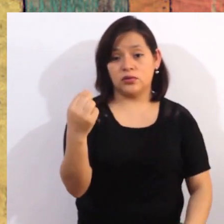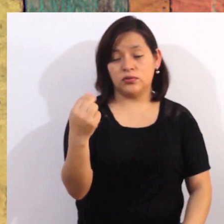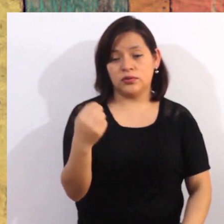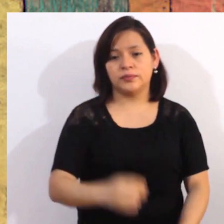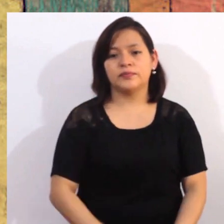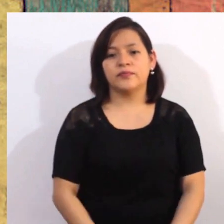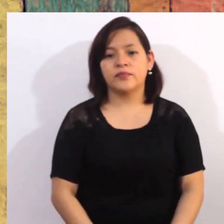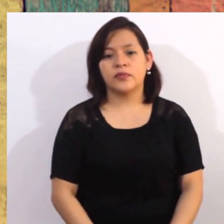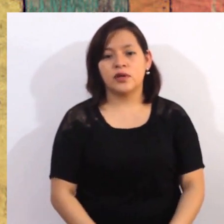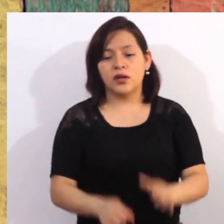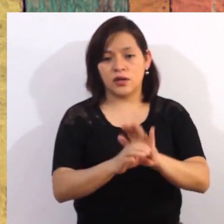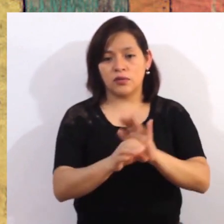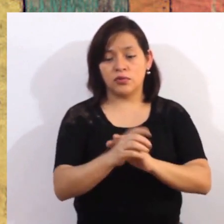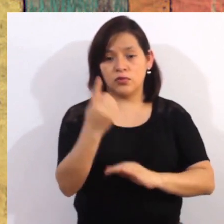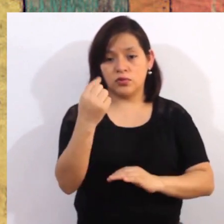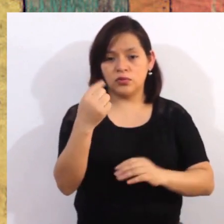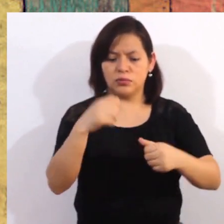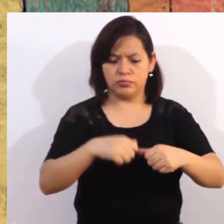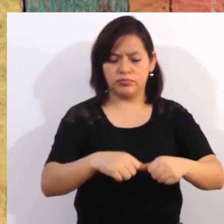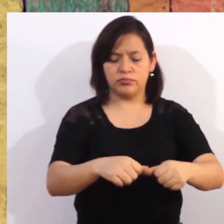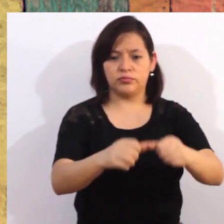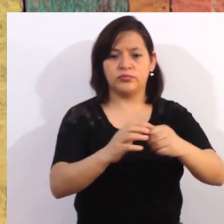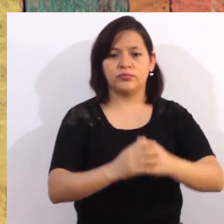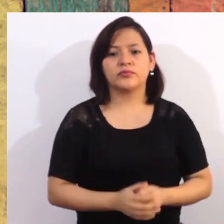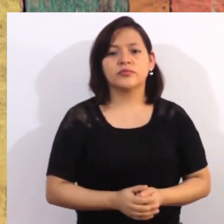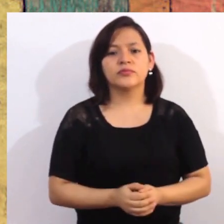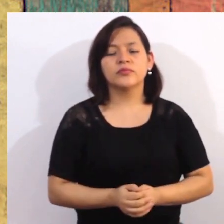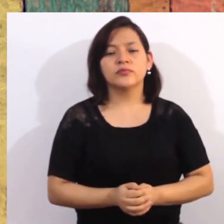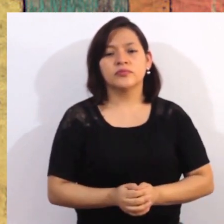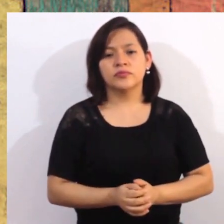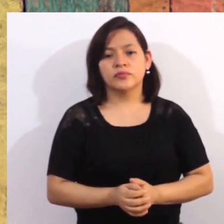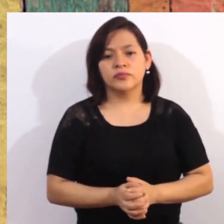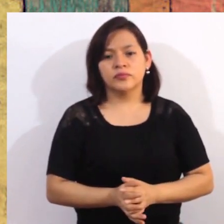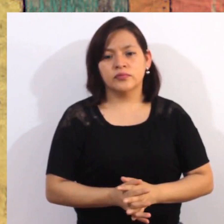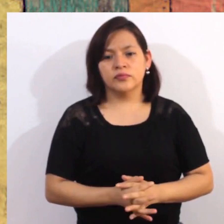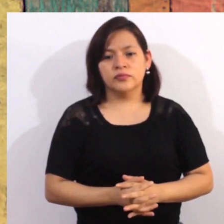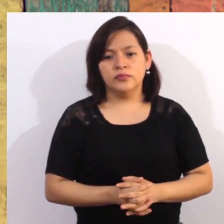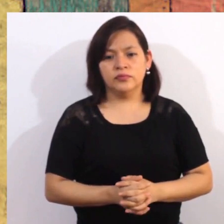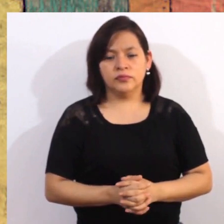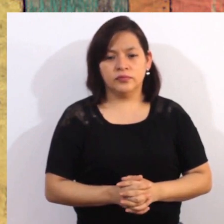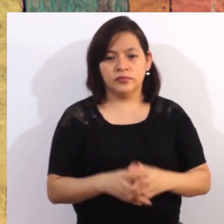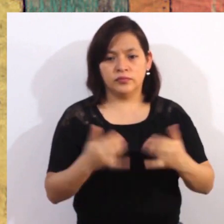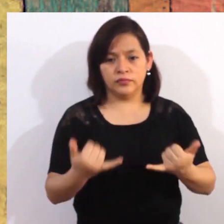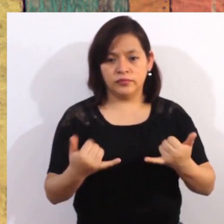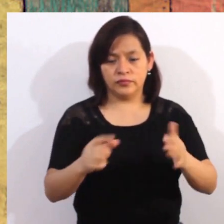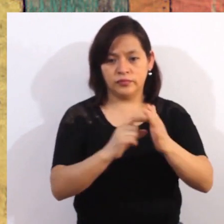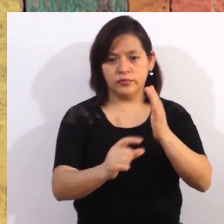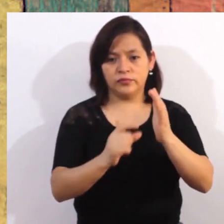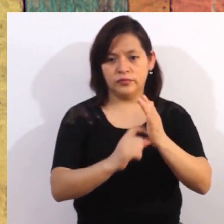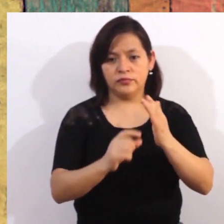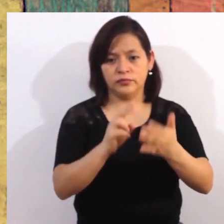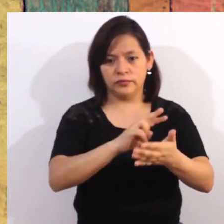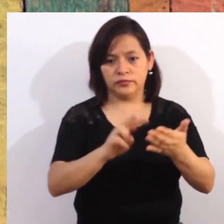otra cosa que una continuación del capítulo 10. Ubiquémonos entonces en estos versículos, por favor. A estas alturas